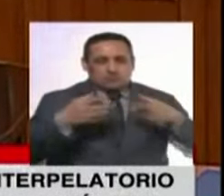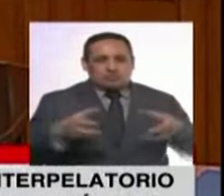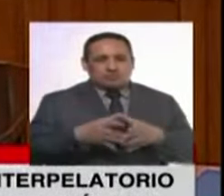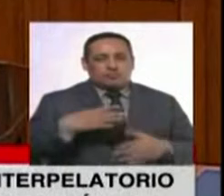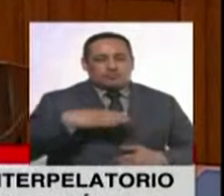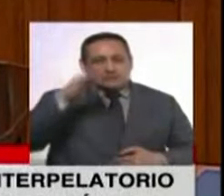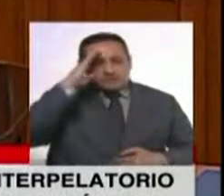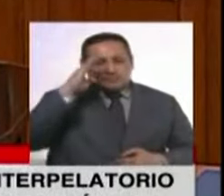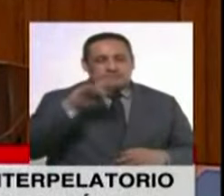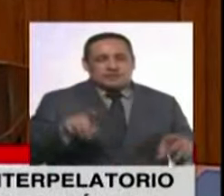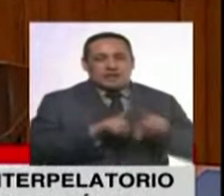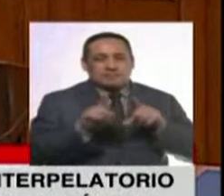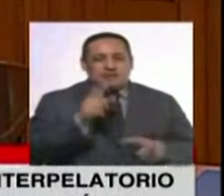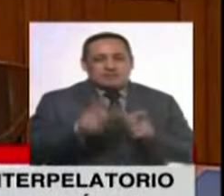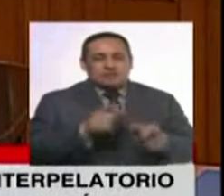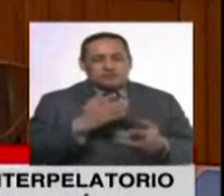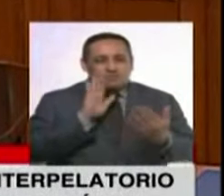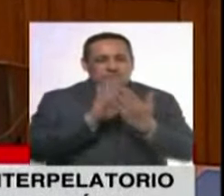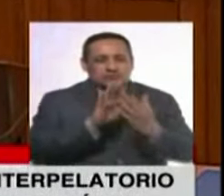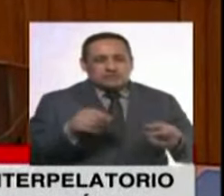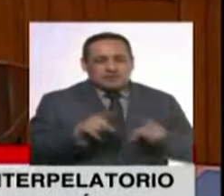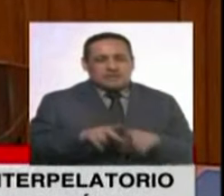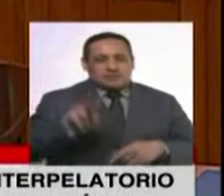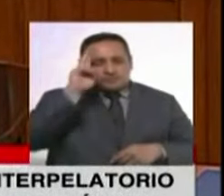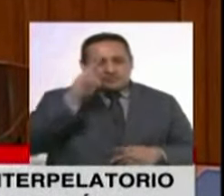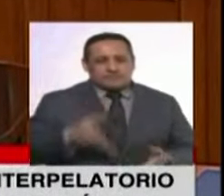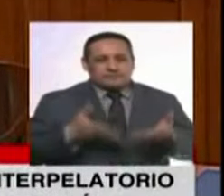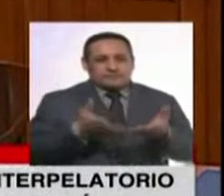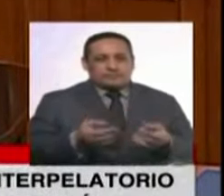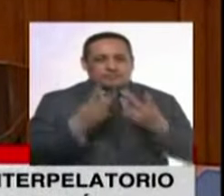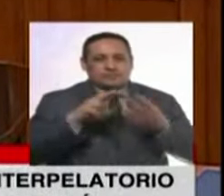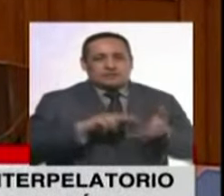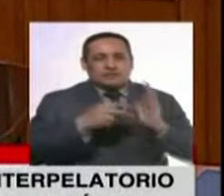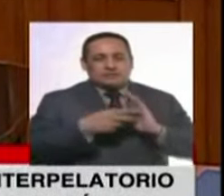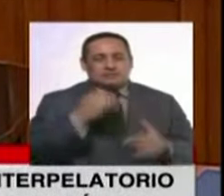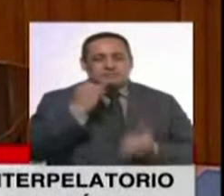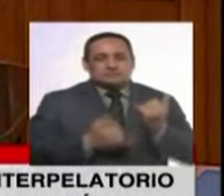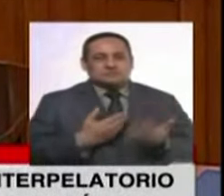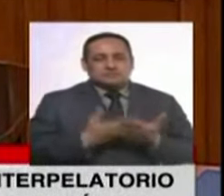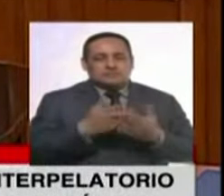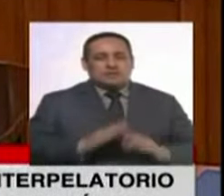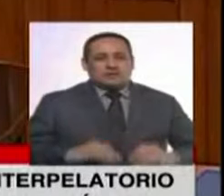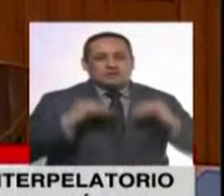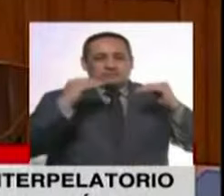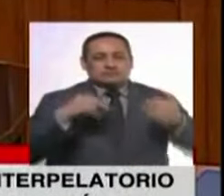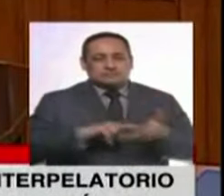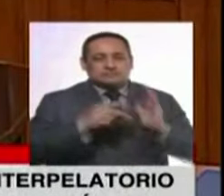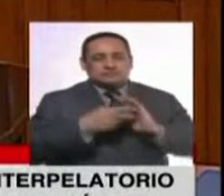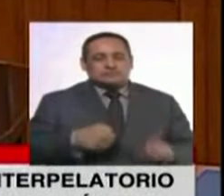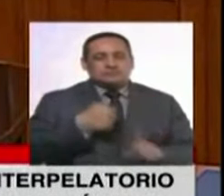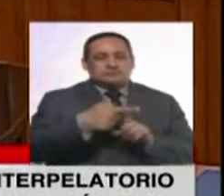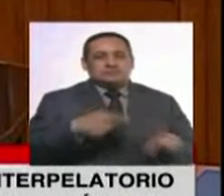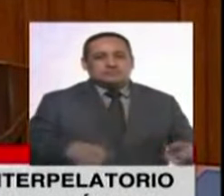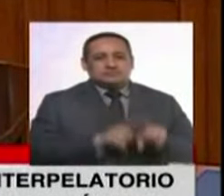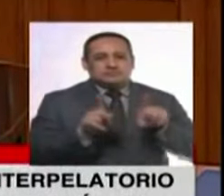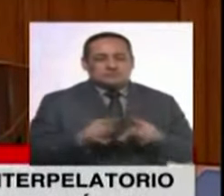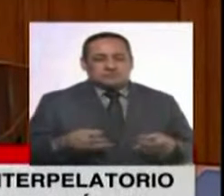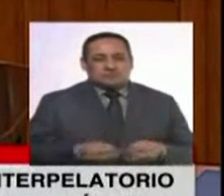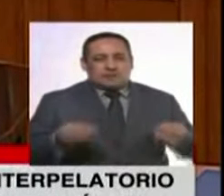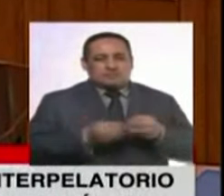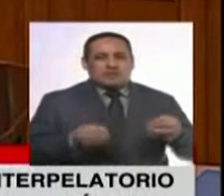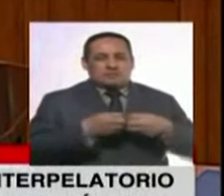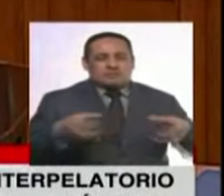población incrementando los niveles de confianza lo que en última instancia incide positivamente en una